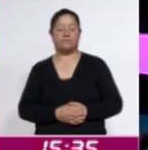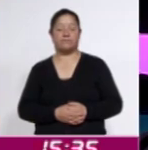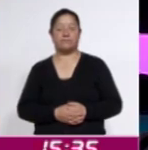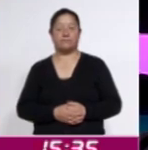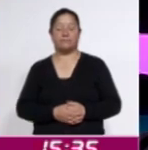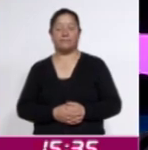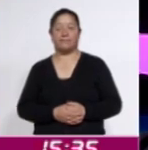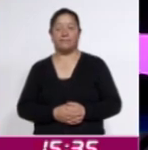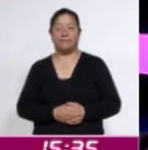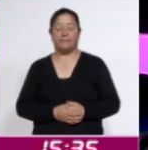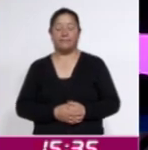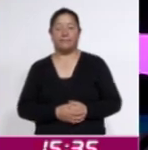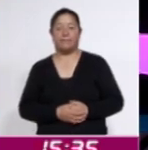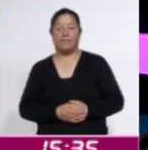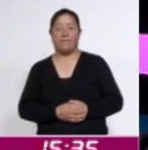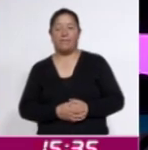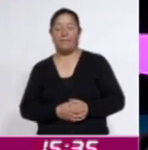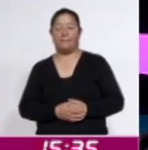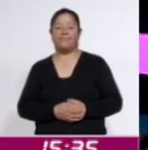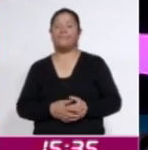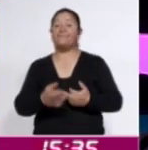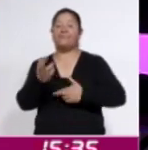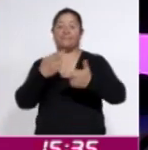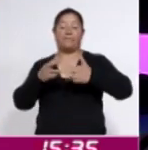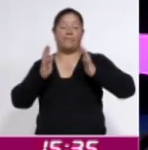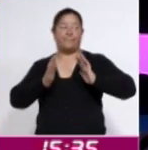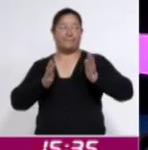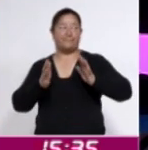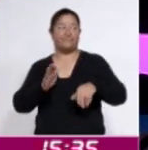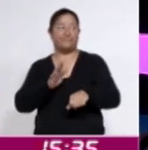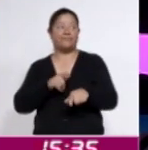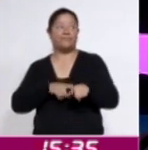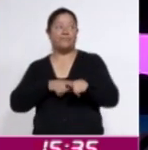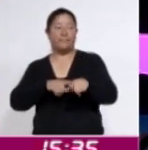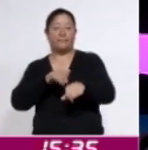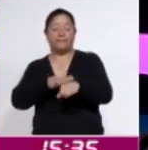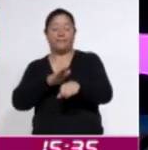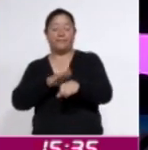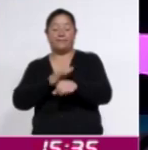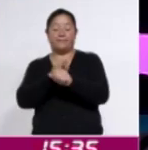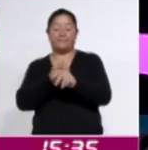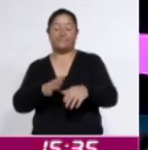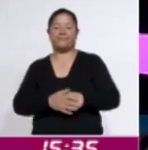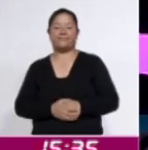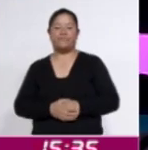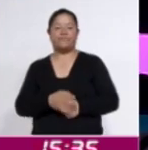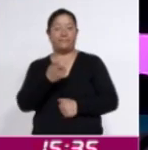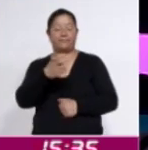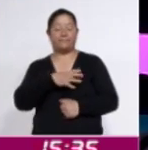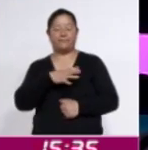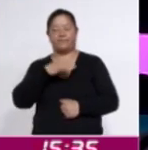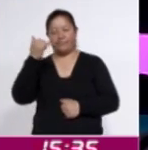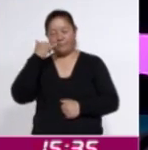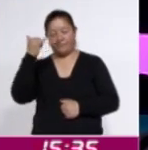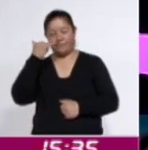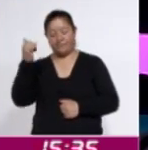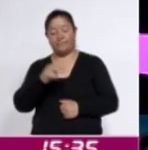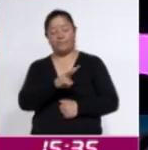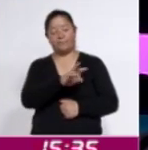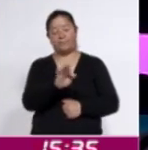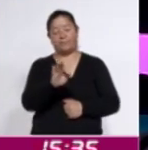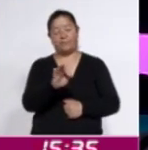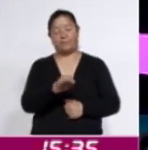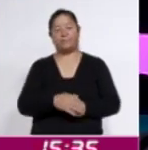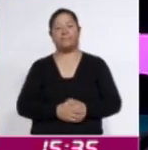Ya estamos de regreso, nosotros continuamos con más información. Vamos precisamente a la línea telefónica con Victoria Flores,